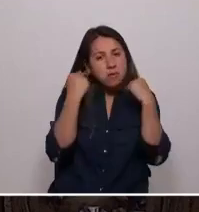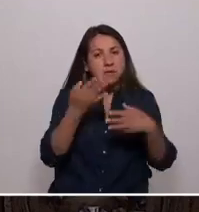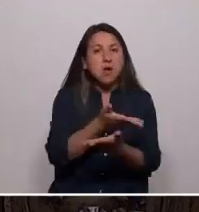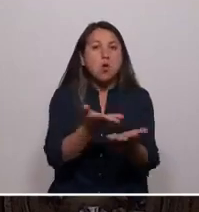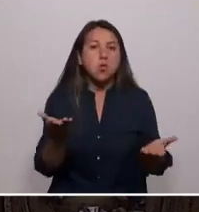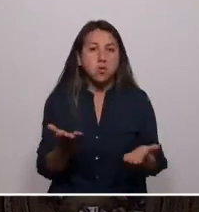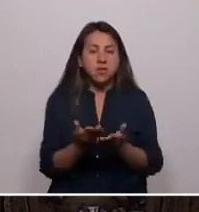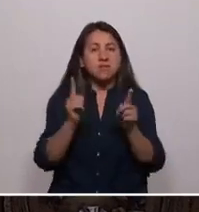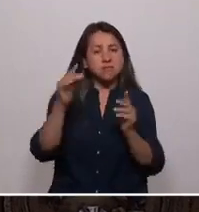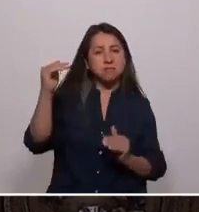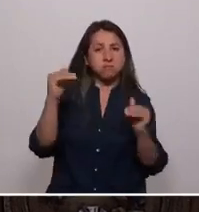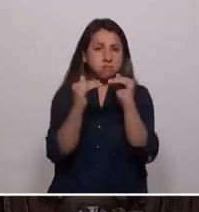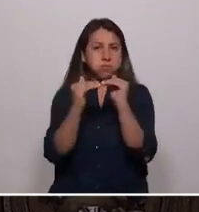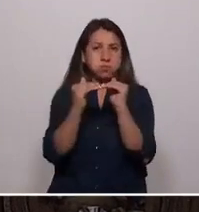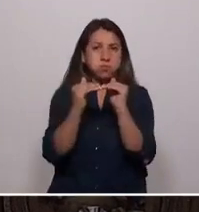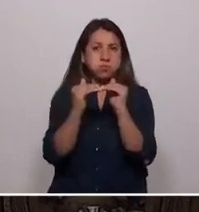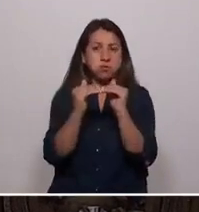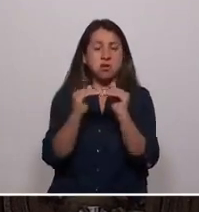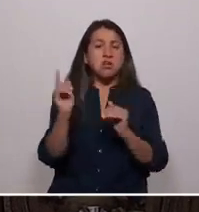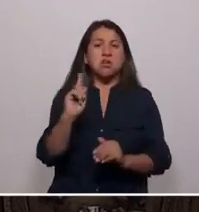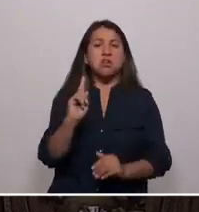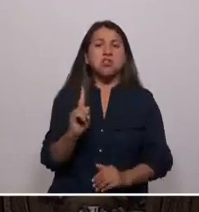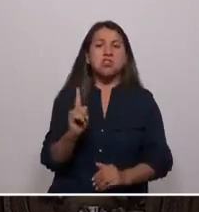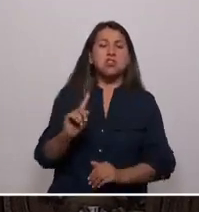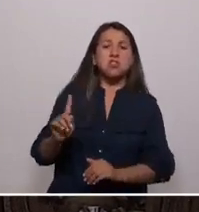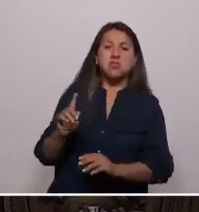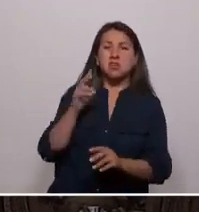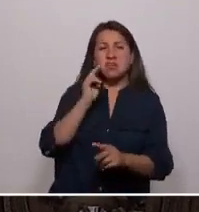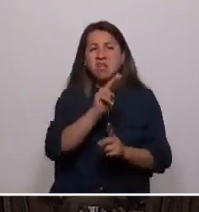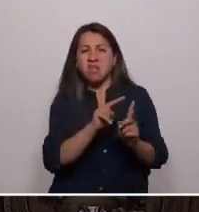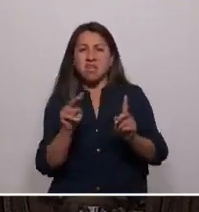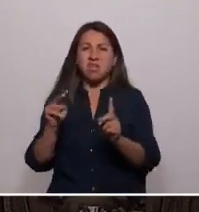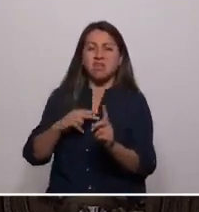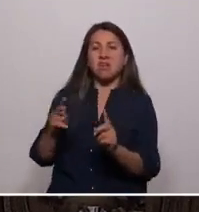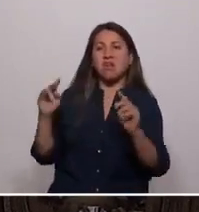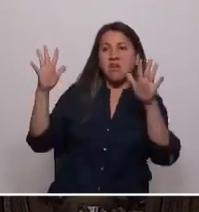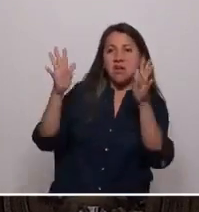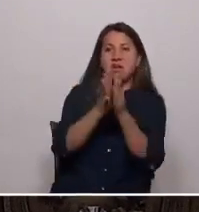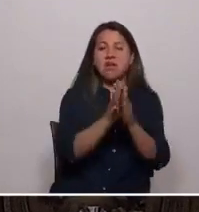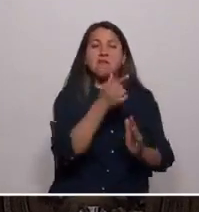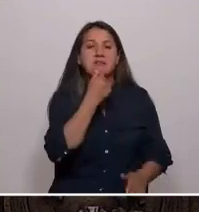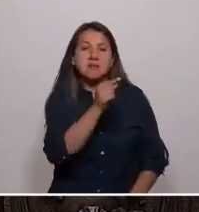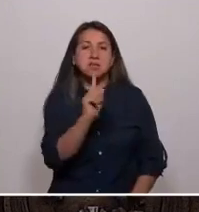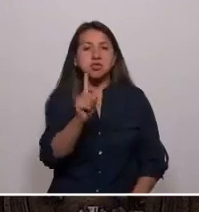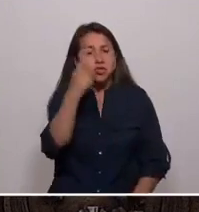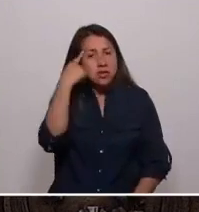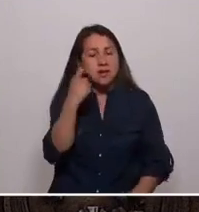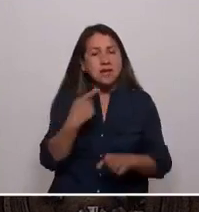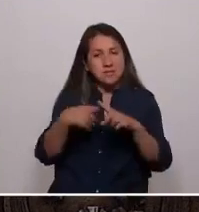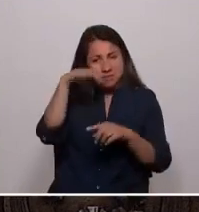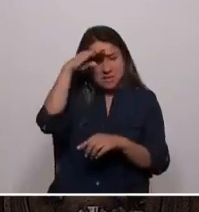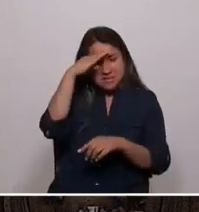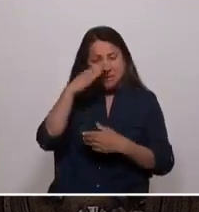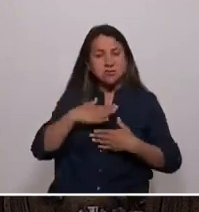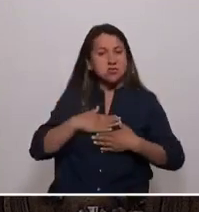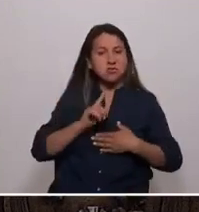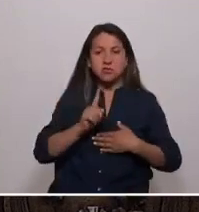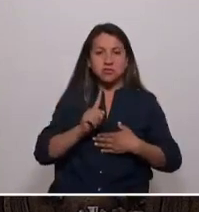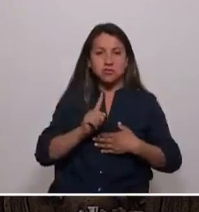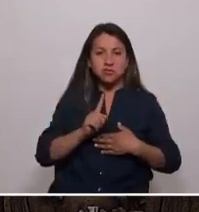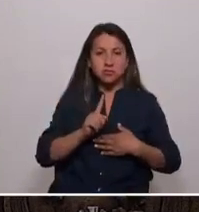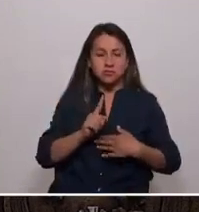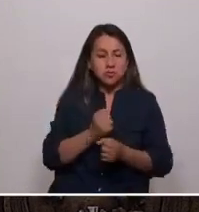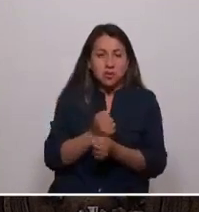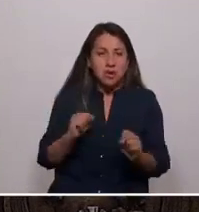la altura del mismo, que no nos dejemos llevar por las estridencias, el aplauso fácil, por nuestras creencias como fines últimos e